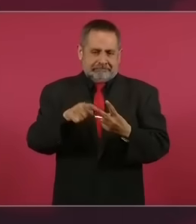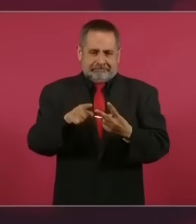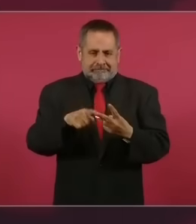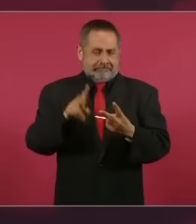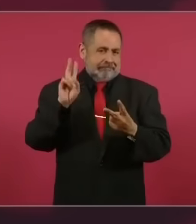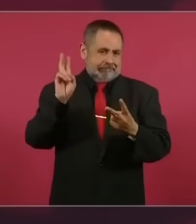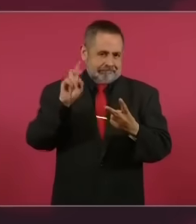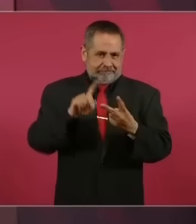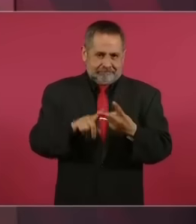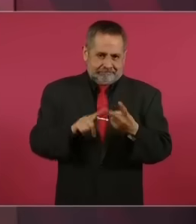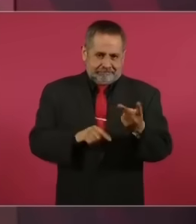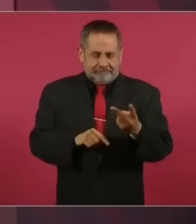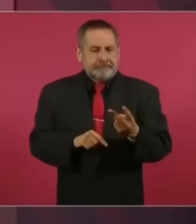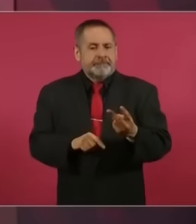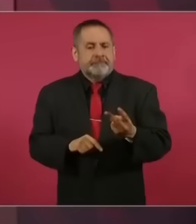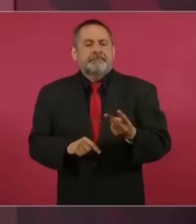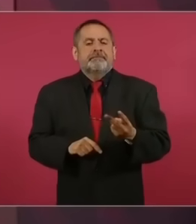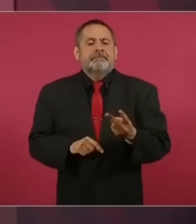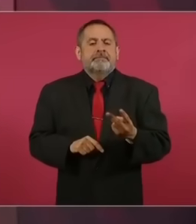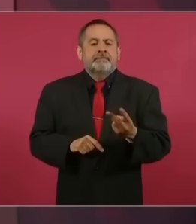supuestas defensoras